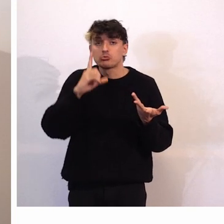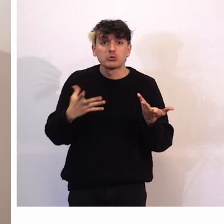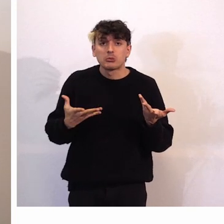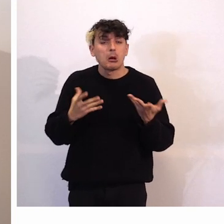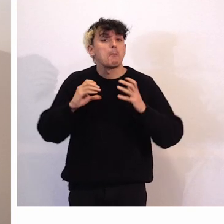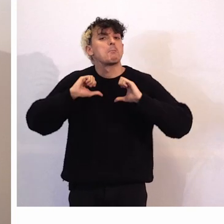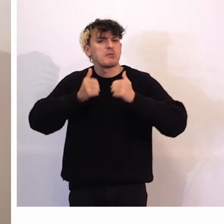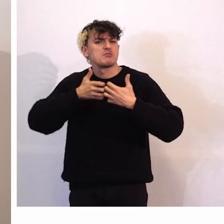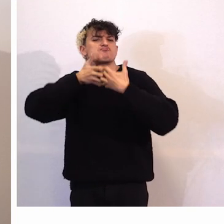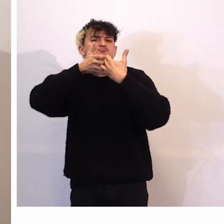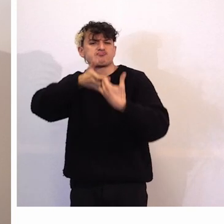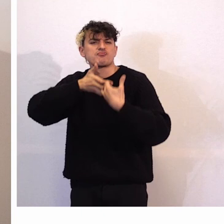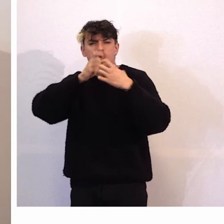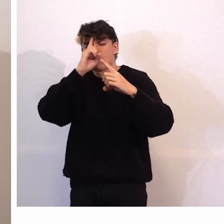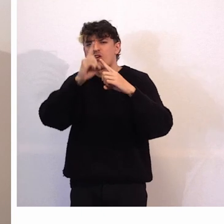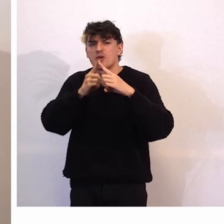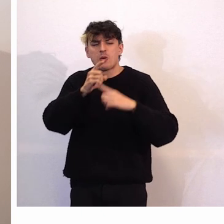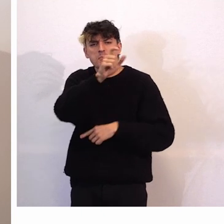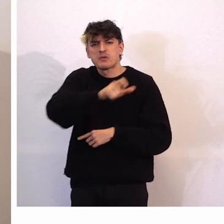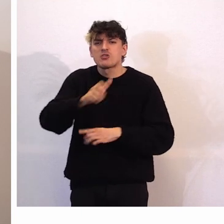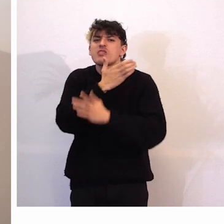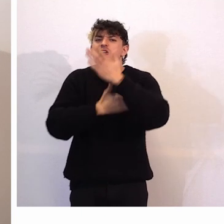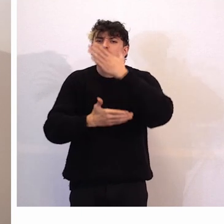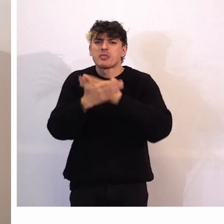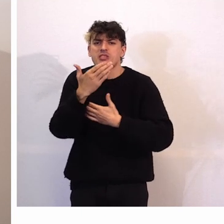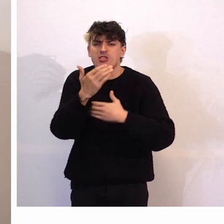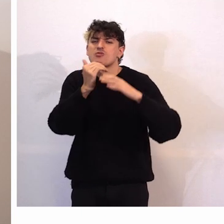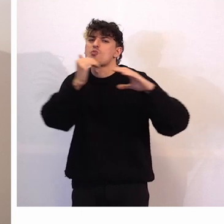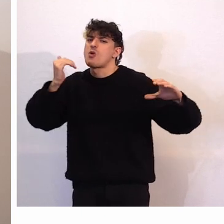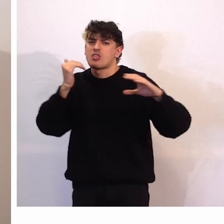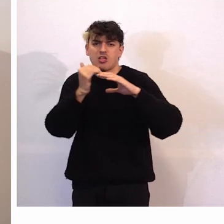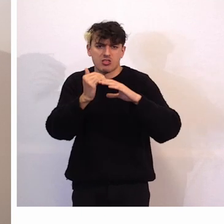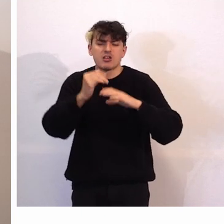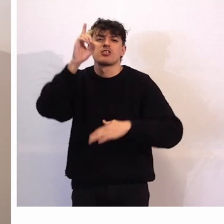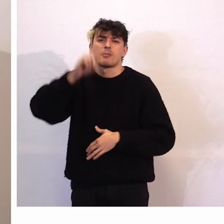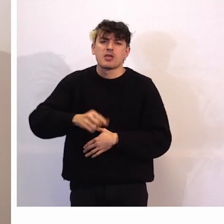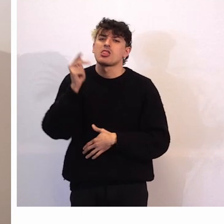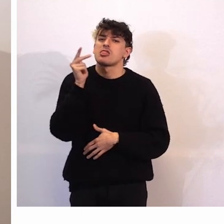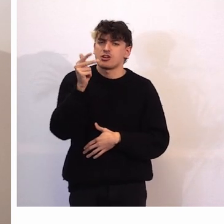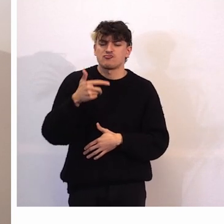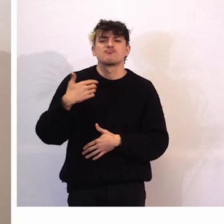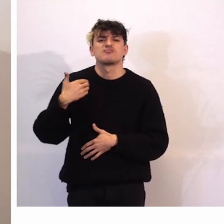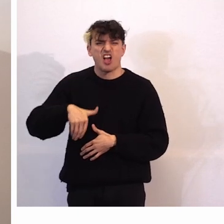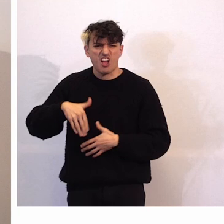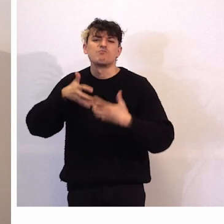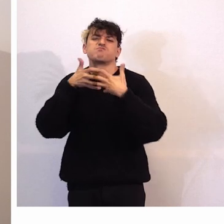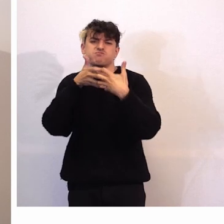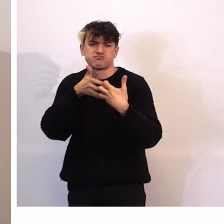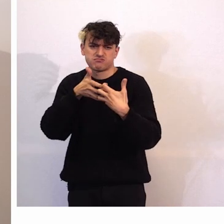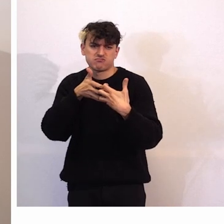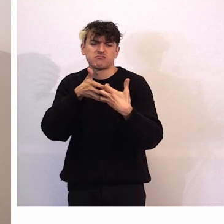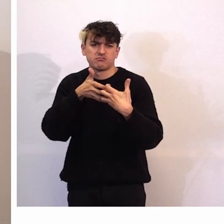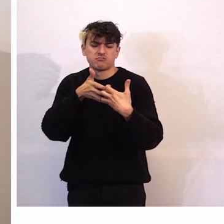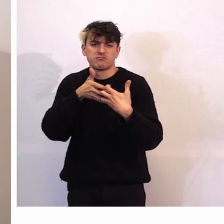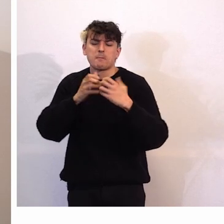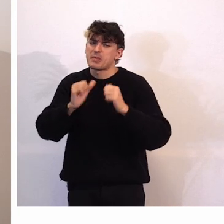a luchar por la igualdad de las personas con discapacidad y por nuestros derechos. En un mundo ideal,